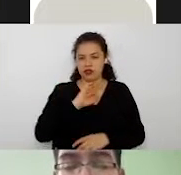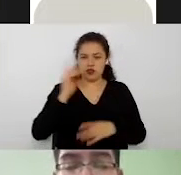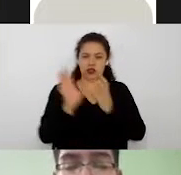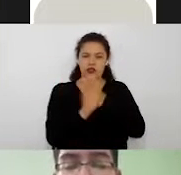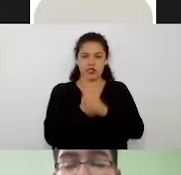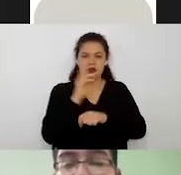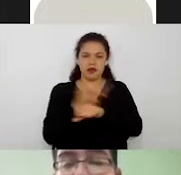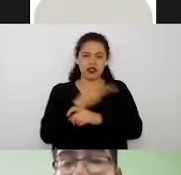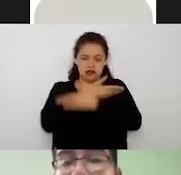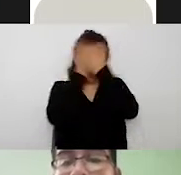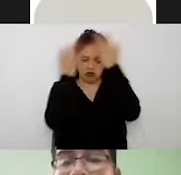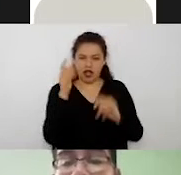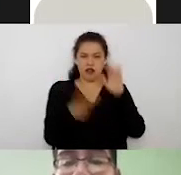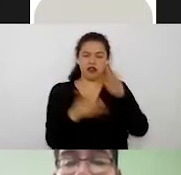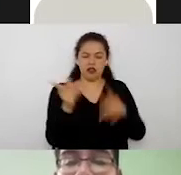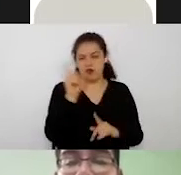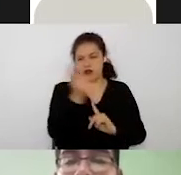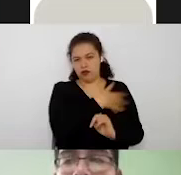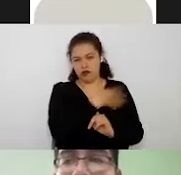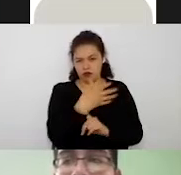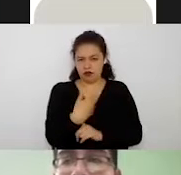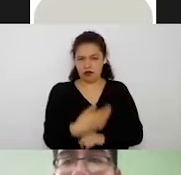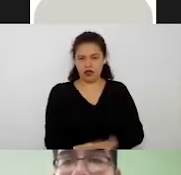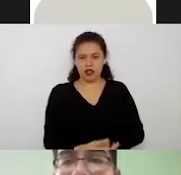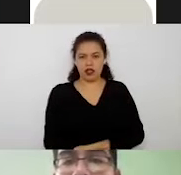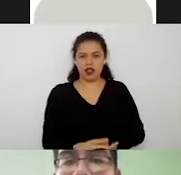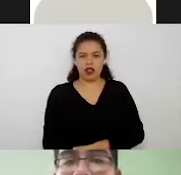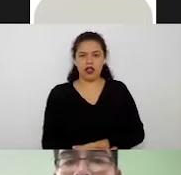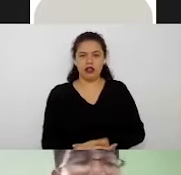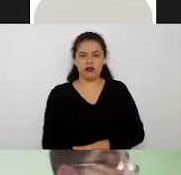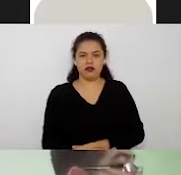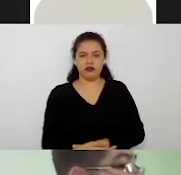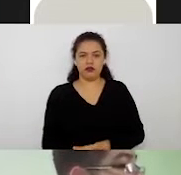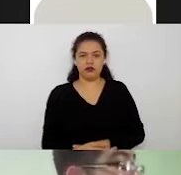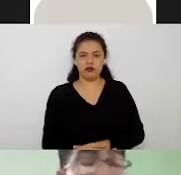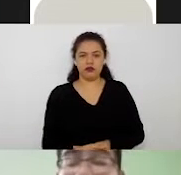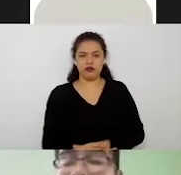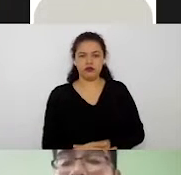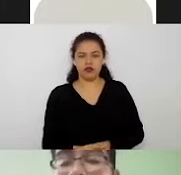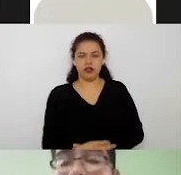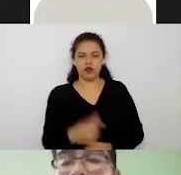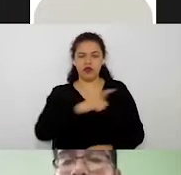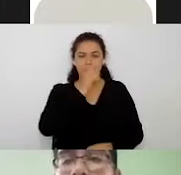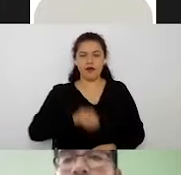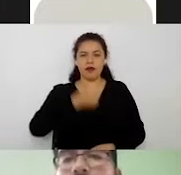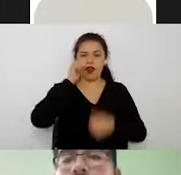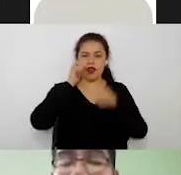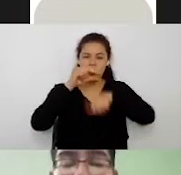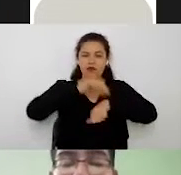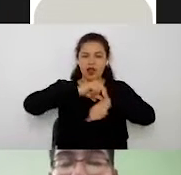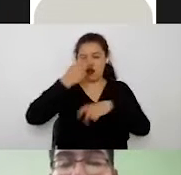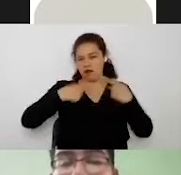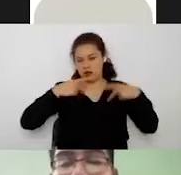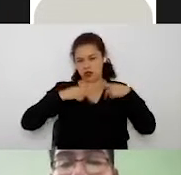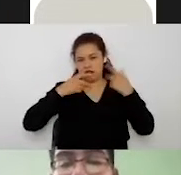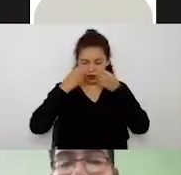veces cuando se pide una ambulancia y se le prestan... se le da primeros auxilios a alguna persona, bueno, se le